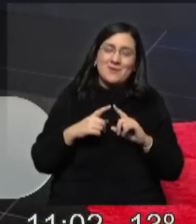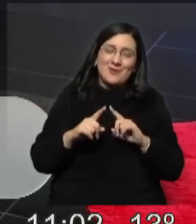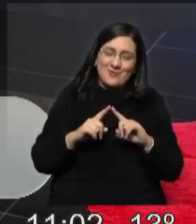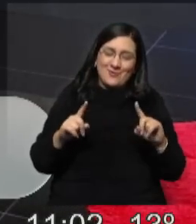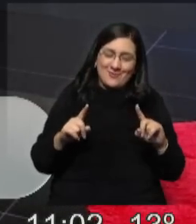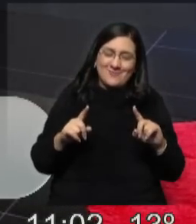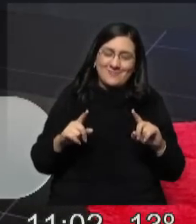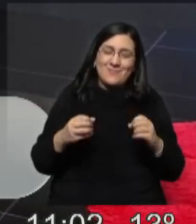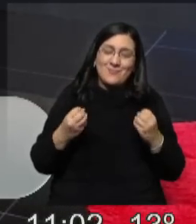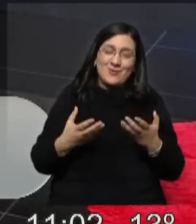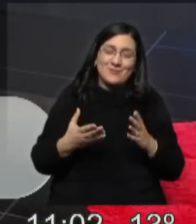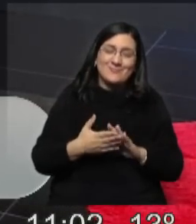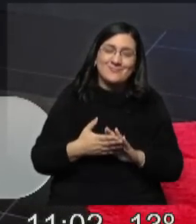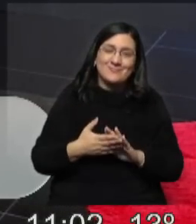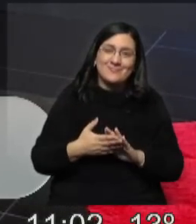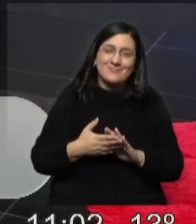Esperemos que no. Bueno, no.